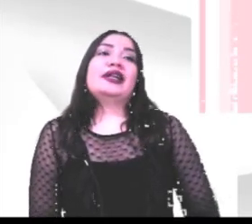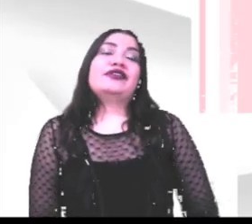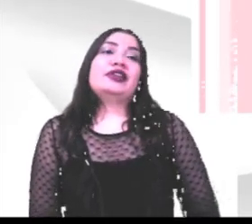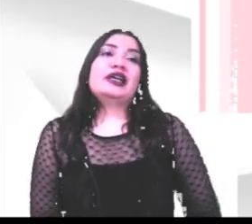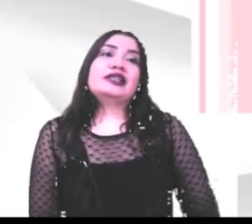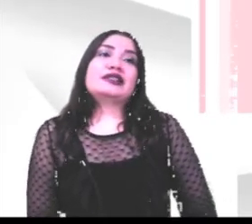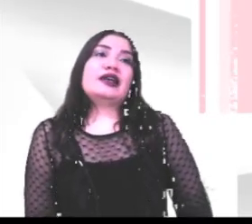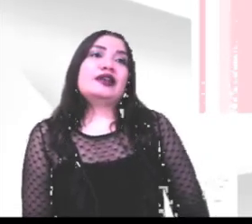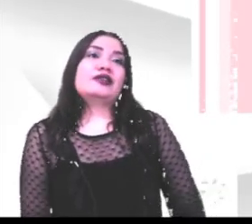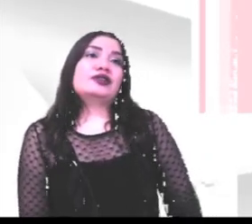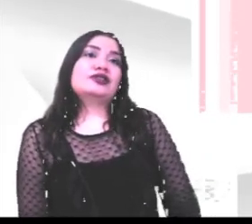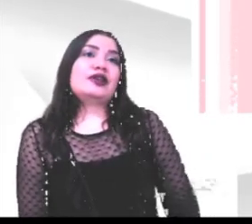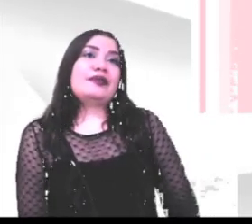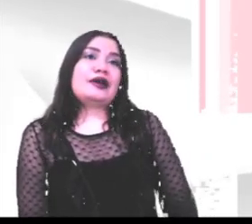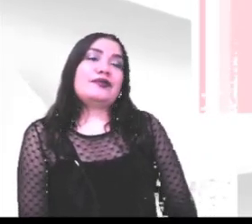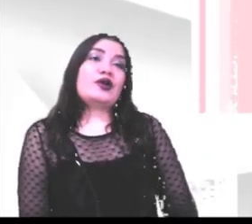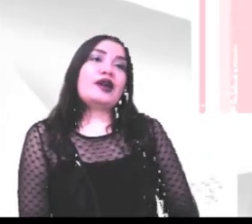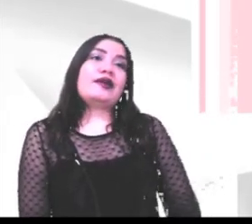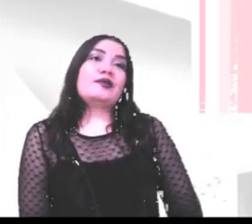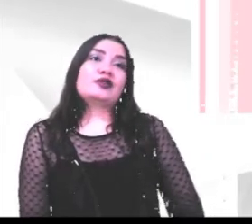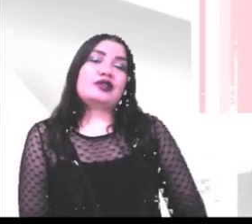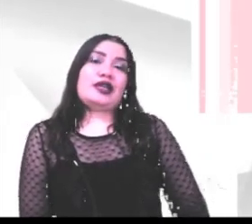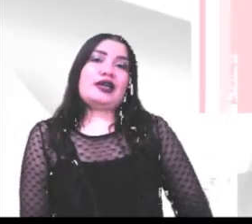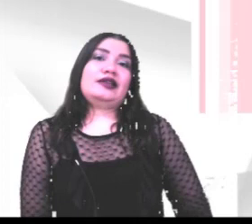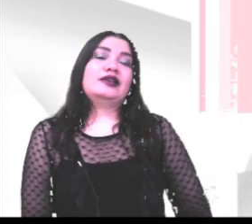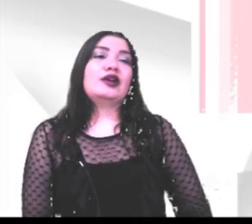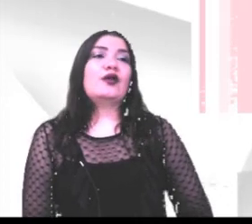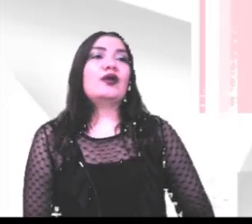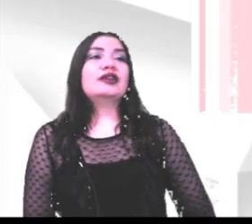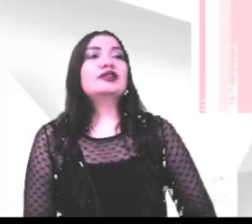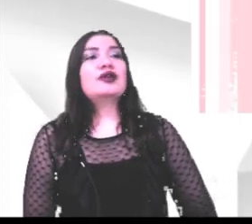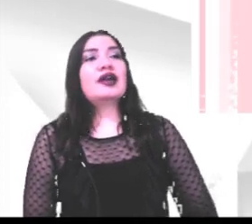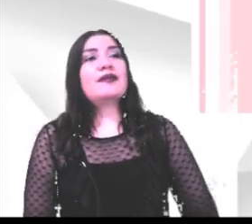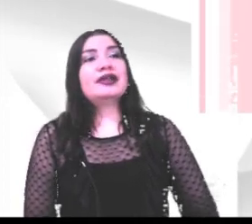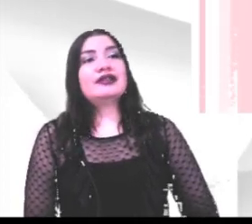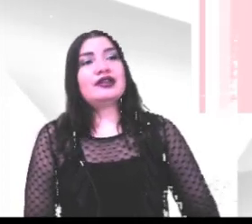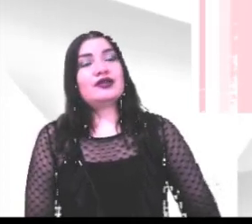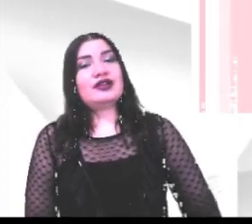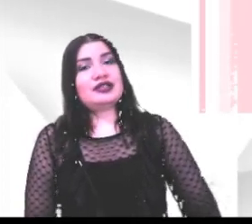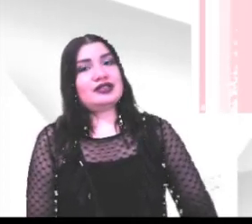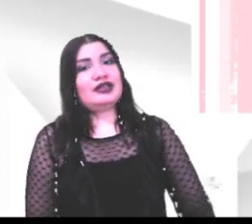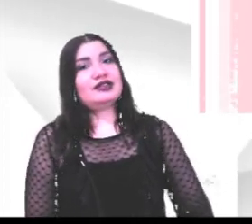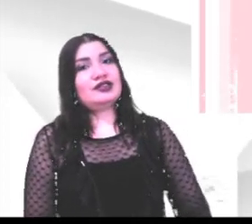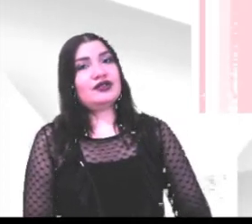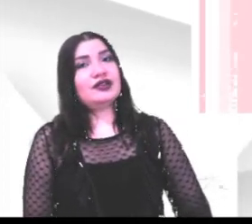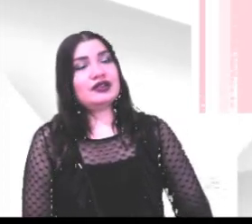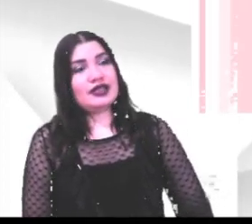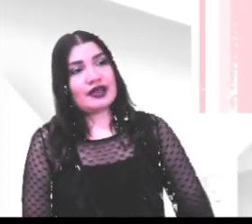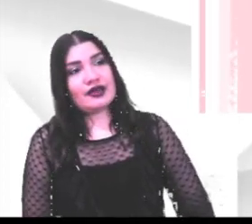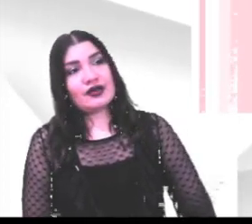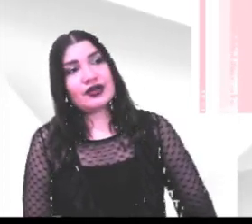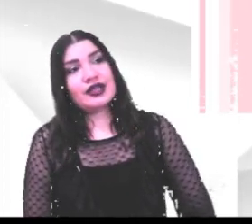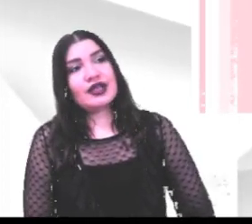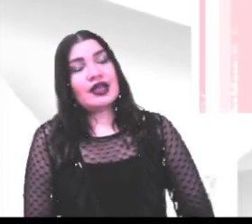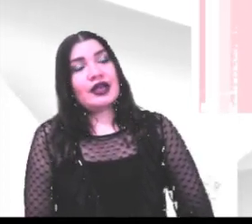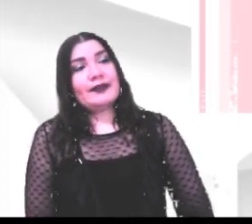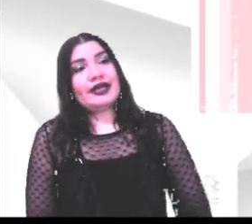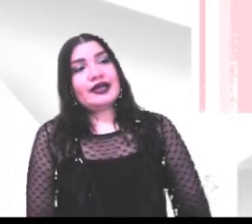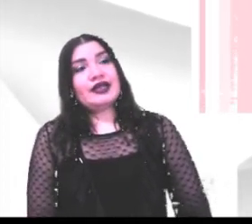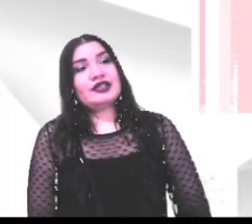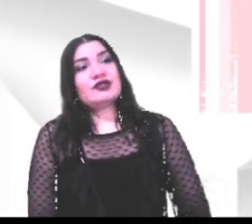para finalizar entonces vamos a demostrar cuánto han aprendido de esta lección del día de hoy